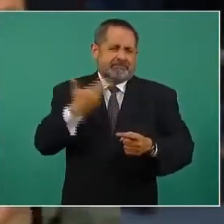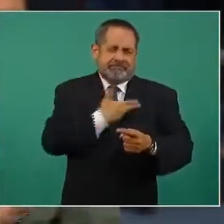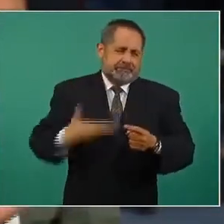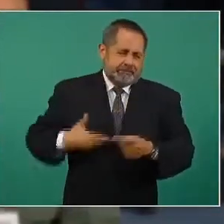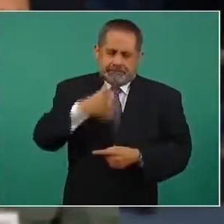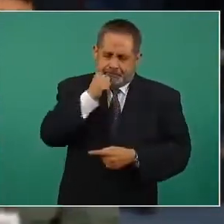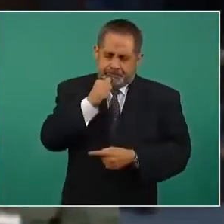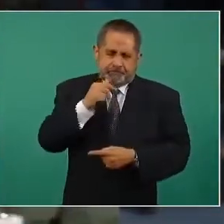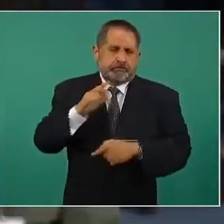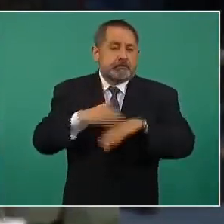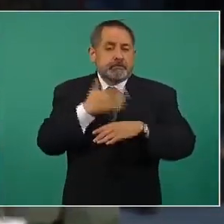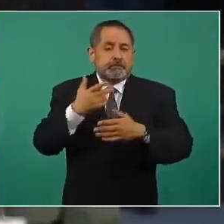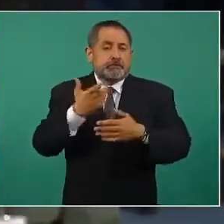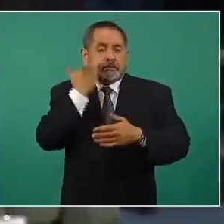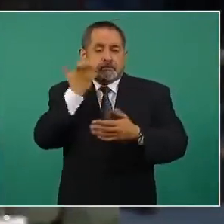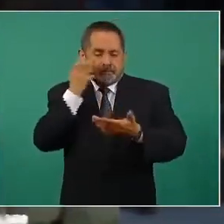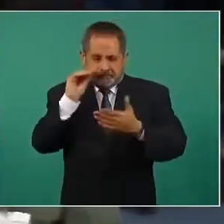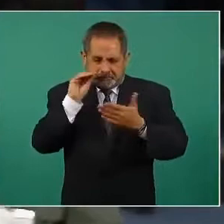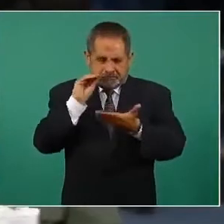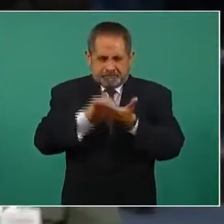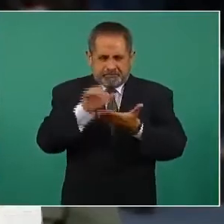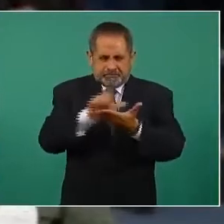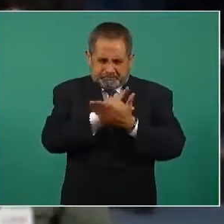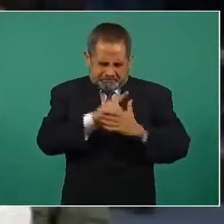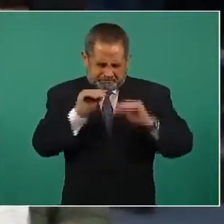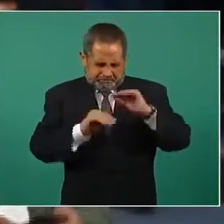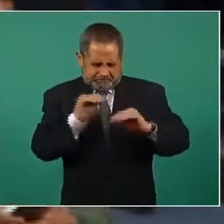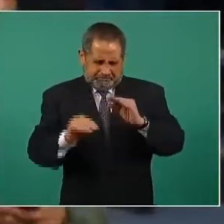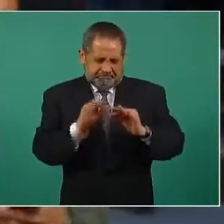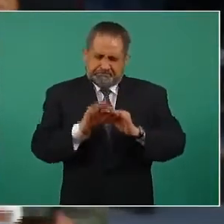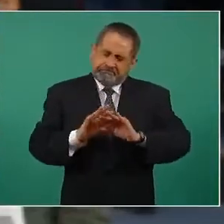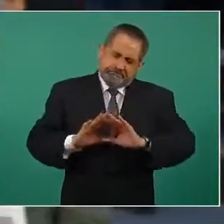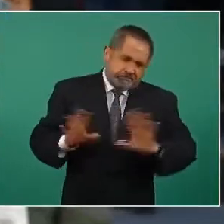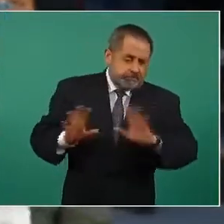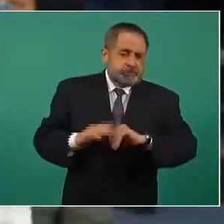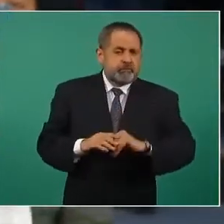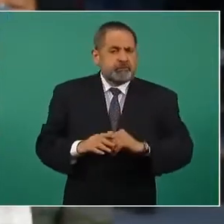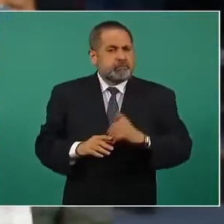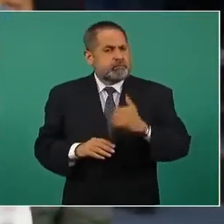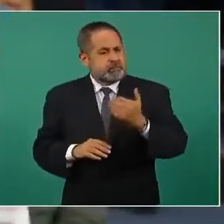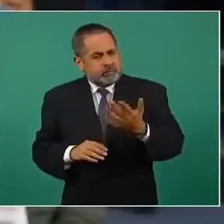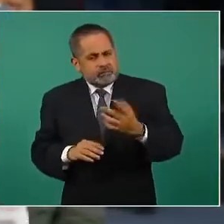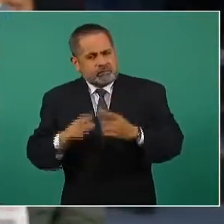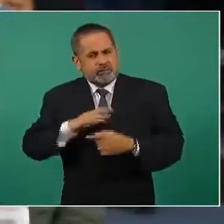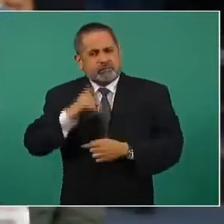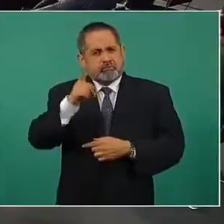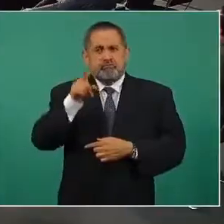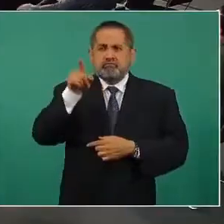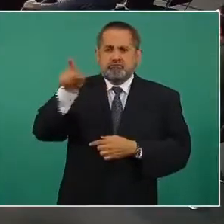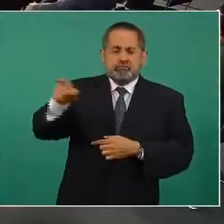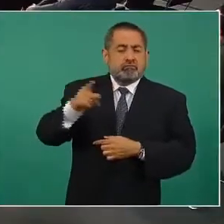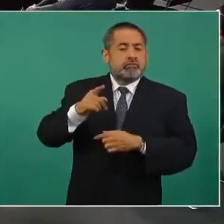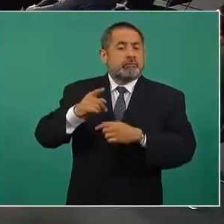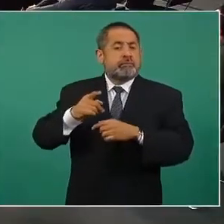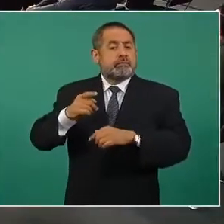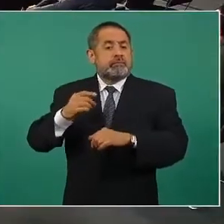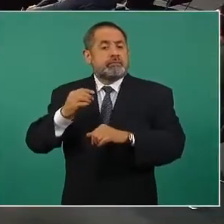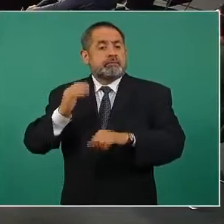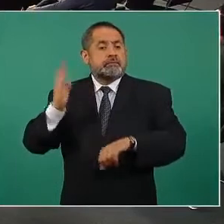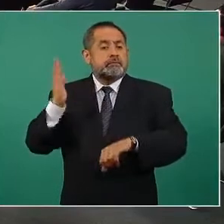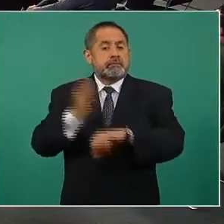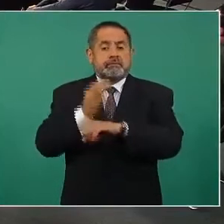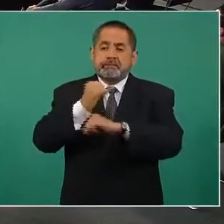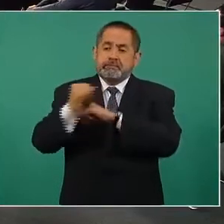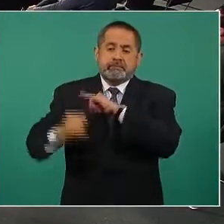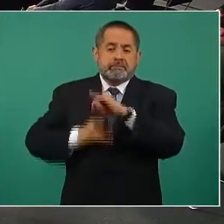se hiciera y no hubiera consecuencias para ellos. Hay un procedimiento en la Corte Penal Internacional contra